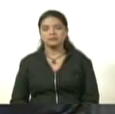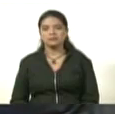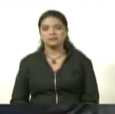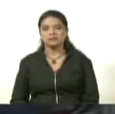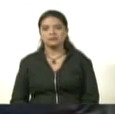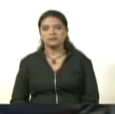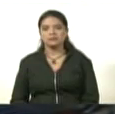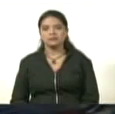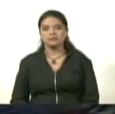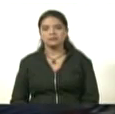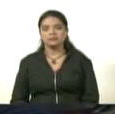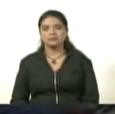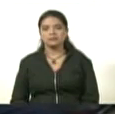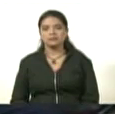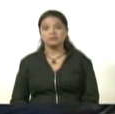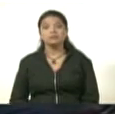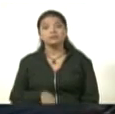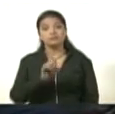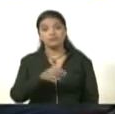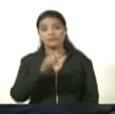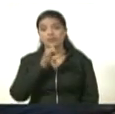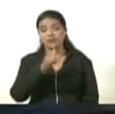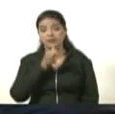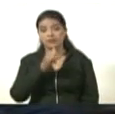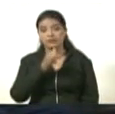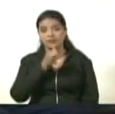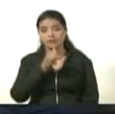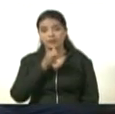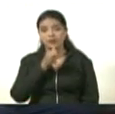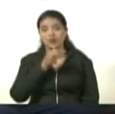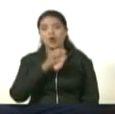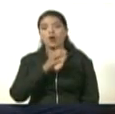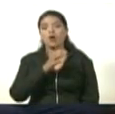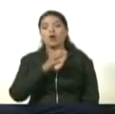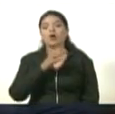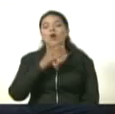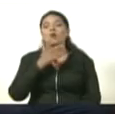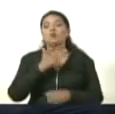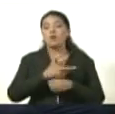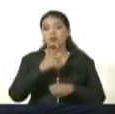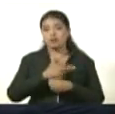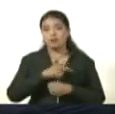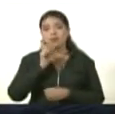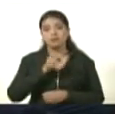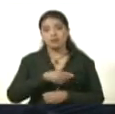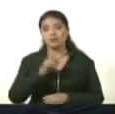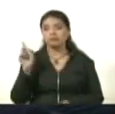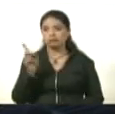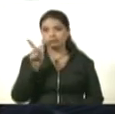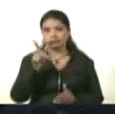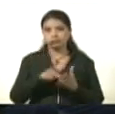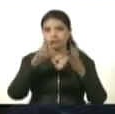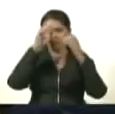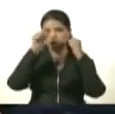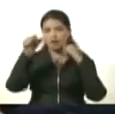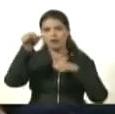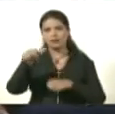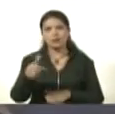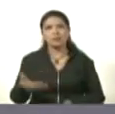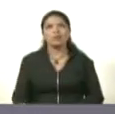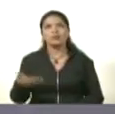También les podemos informar que la República de Guatemala también tiene su representante en esta importante reunión.